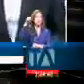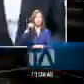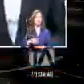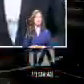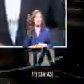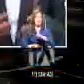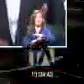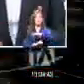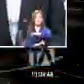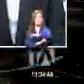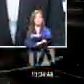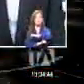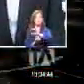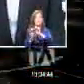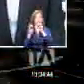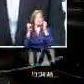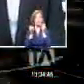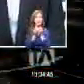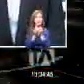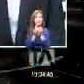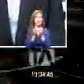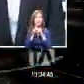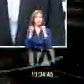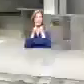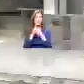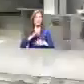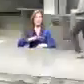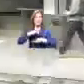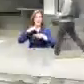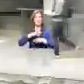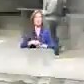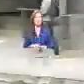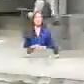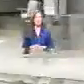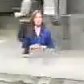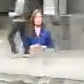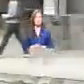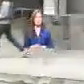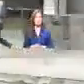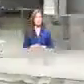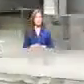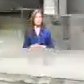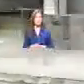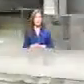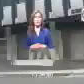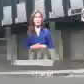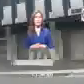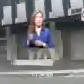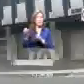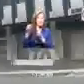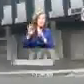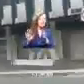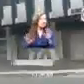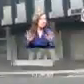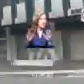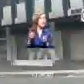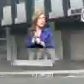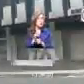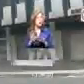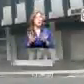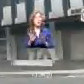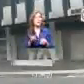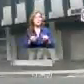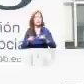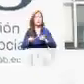y fundamentalmente con las organizaciones de la sociedad civil. Y según ha trascendido extraoficialmente, aún corre